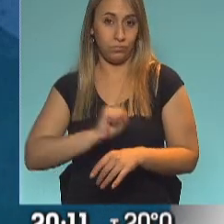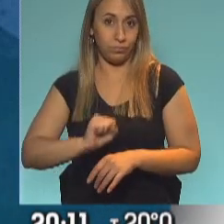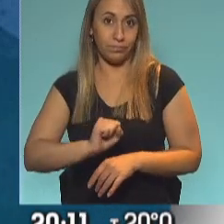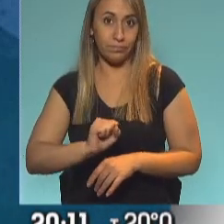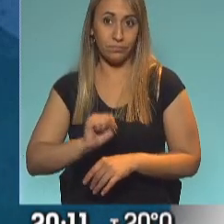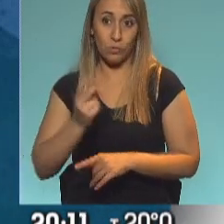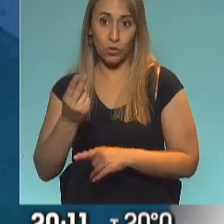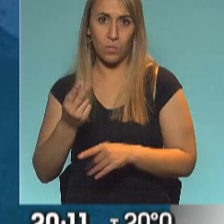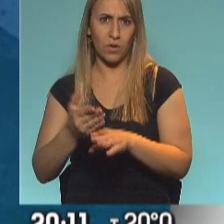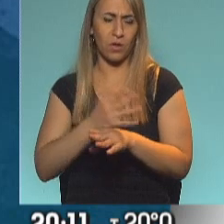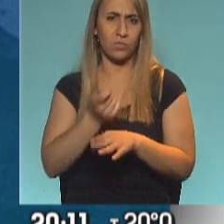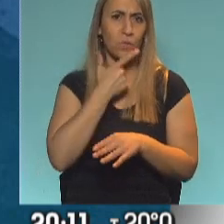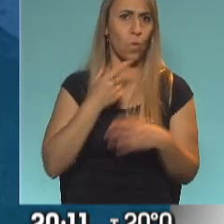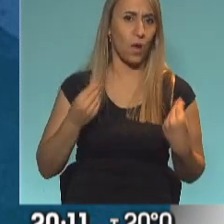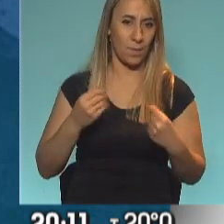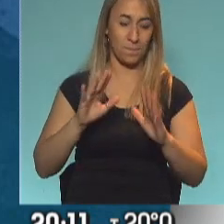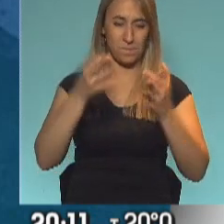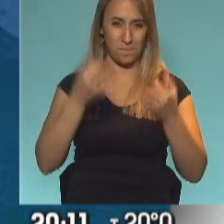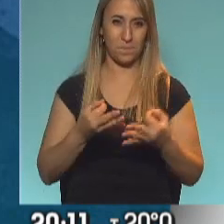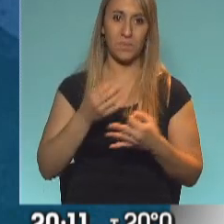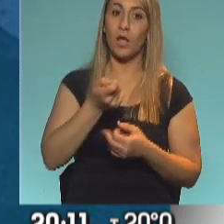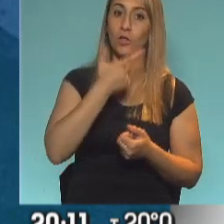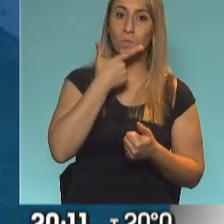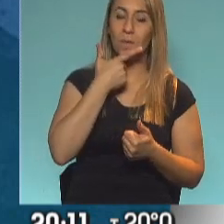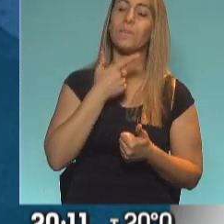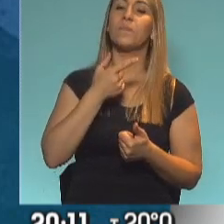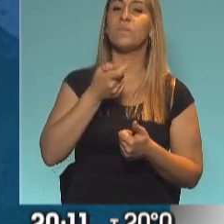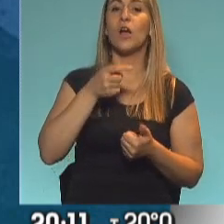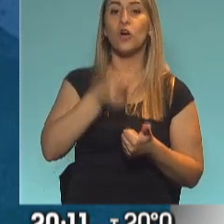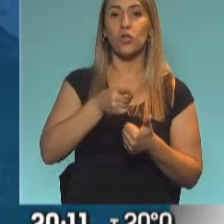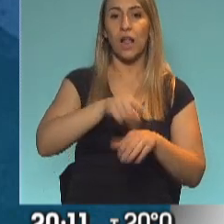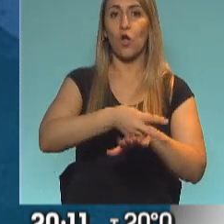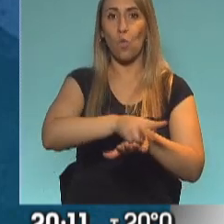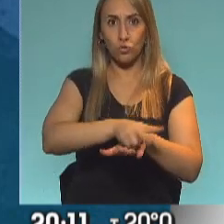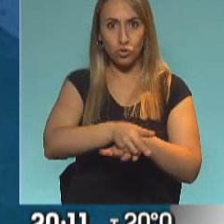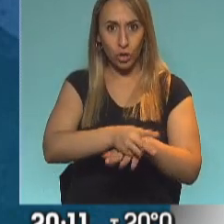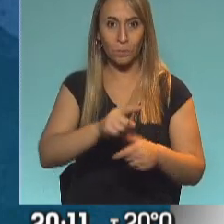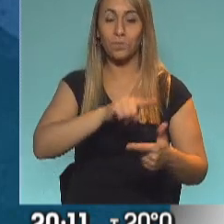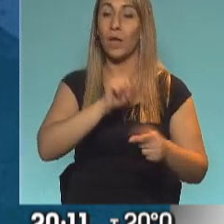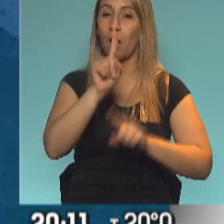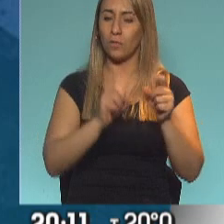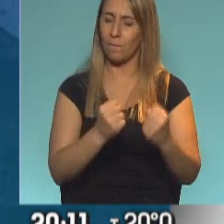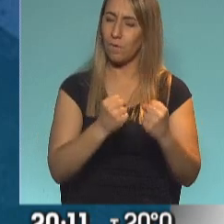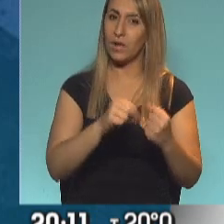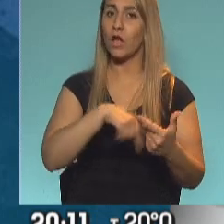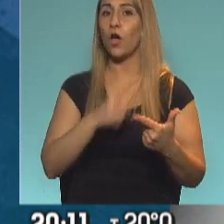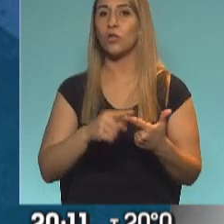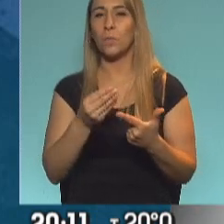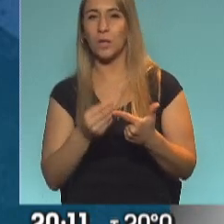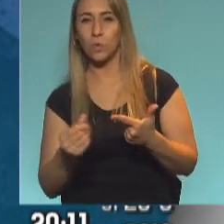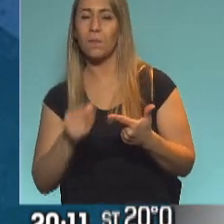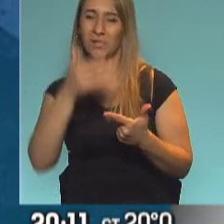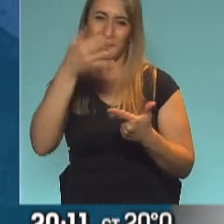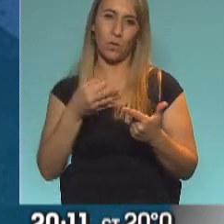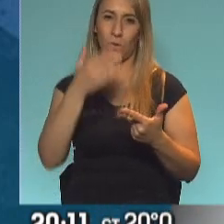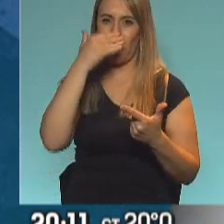básicamente, Maradona estaba consumiendo anticonvulsivos, algunos de ellos totales, otros parciales, esto lo va a explicar